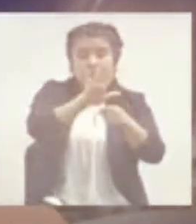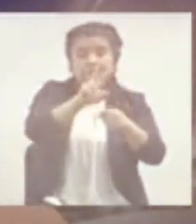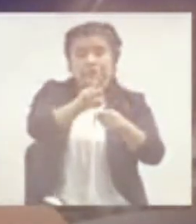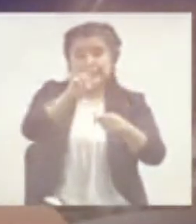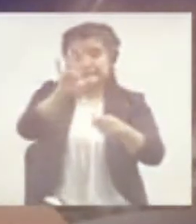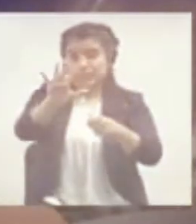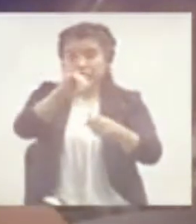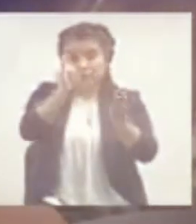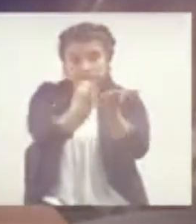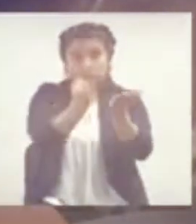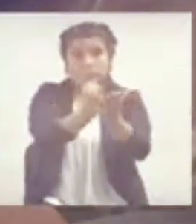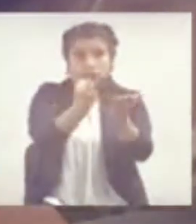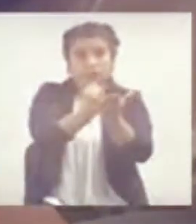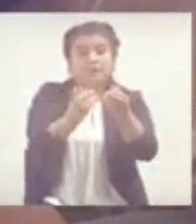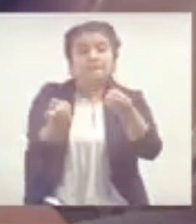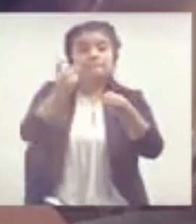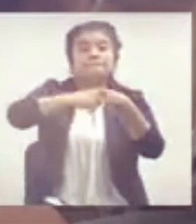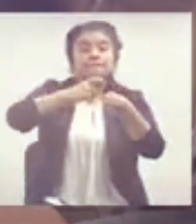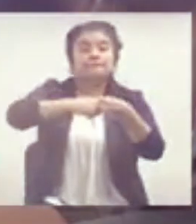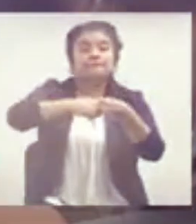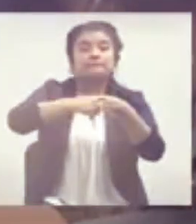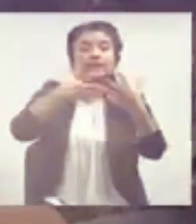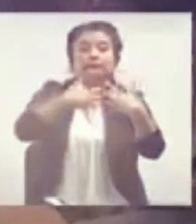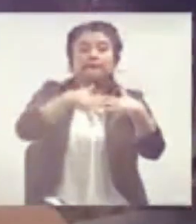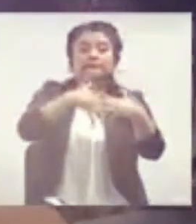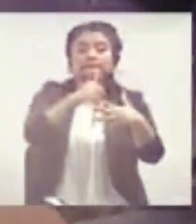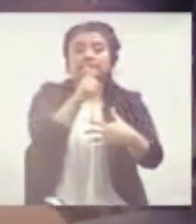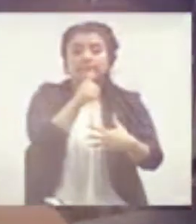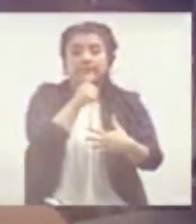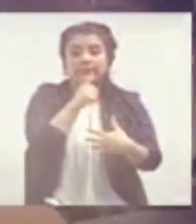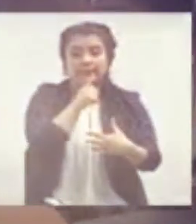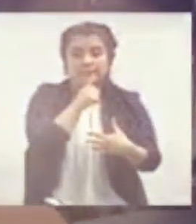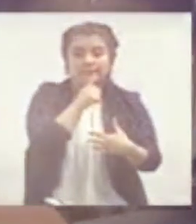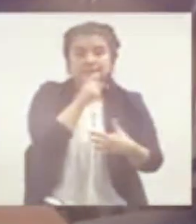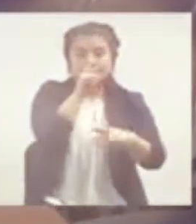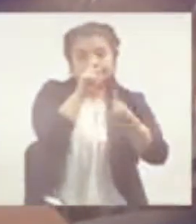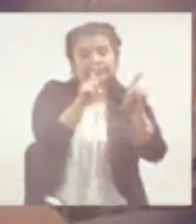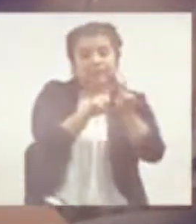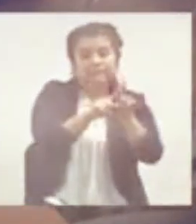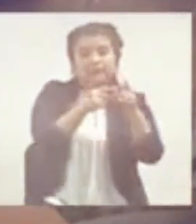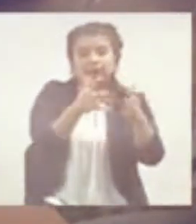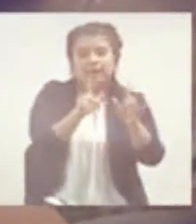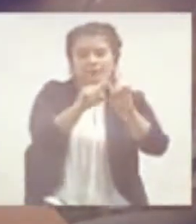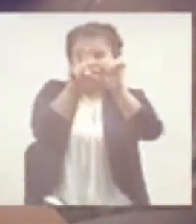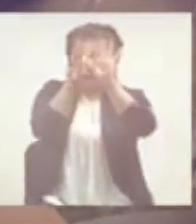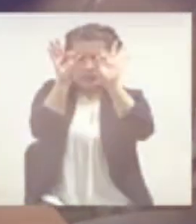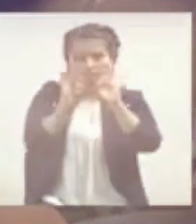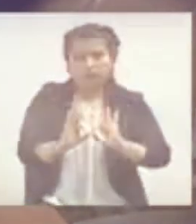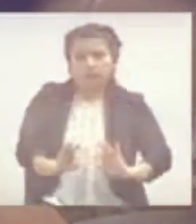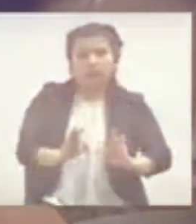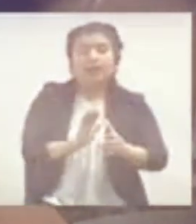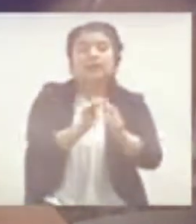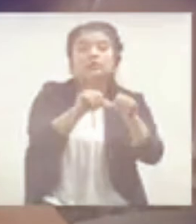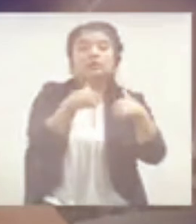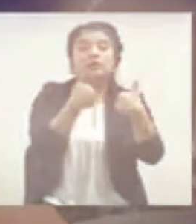instituciones donde hay participación del sector privado, tanto el sector privado organizado como diferentes manifestaciones de asociaciones